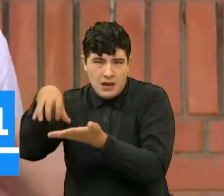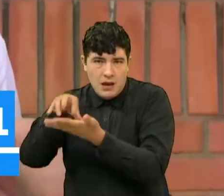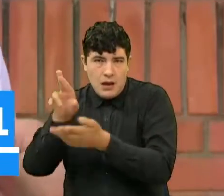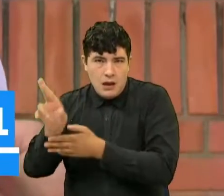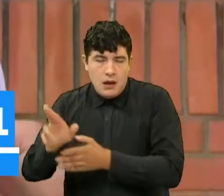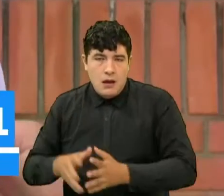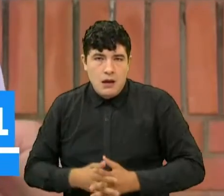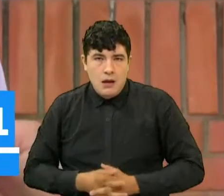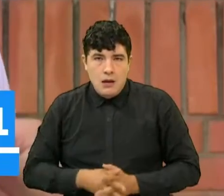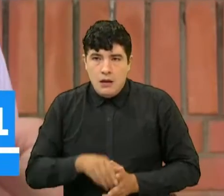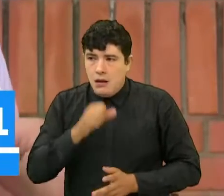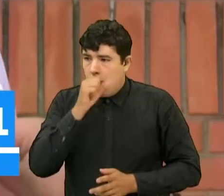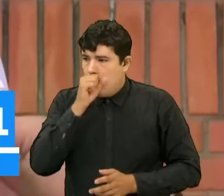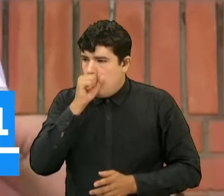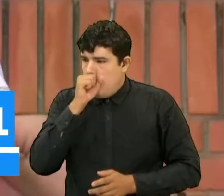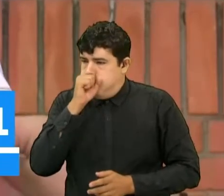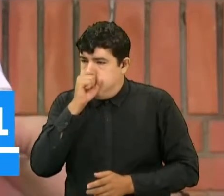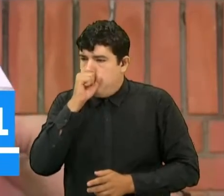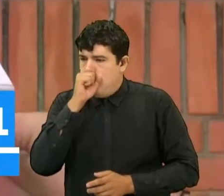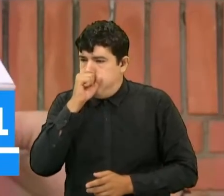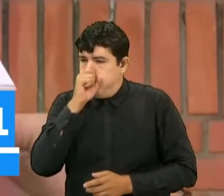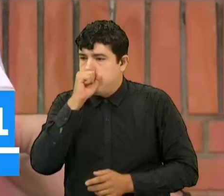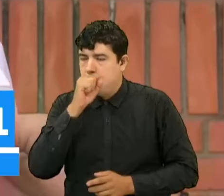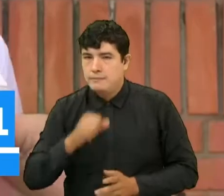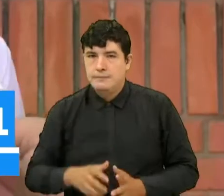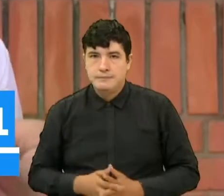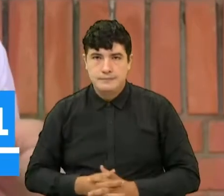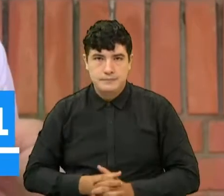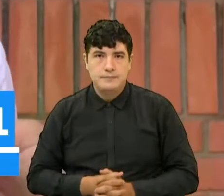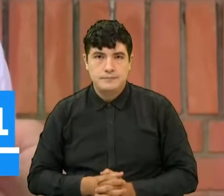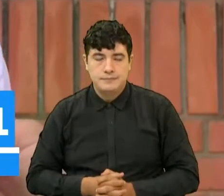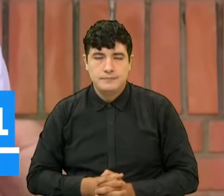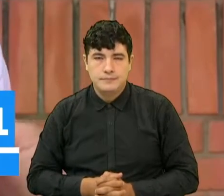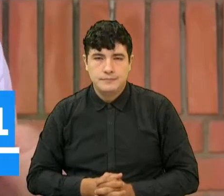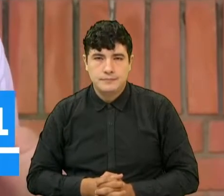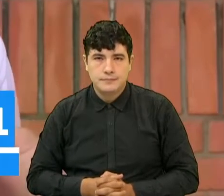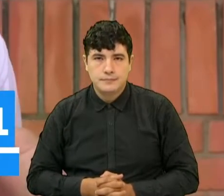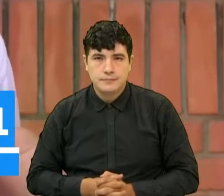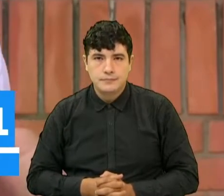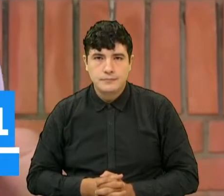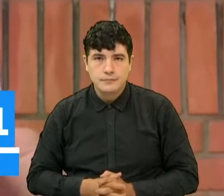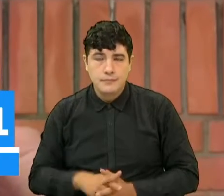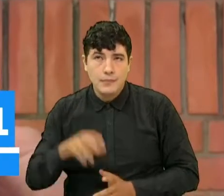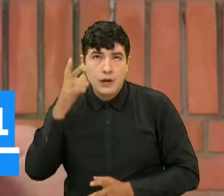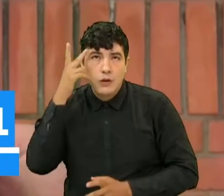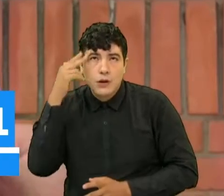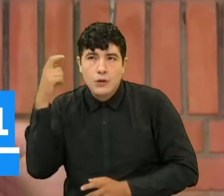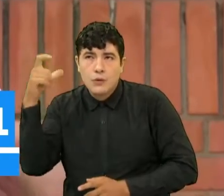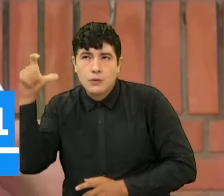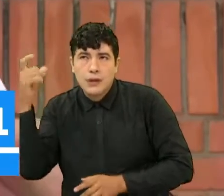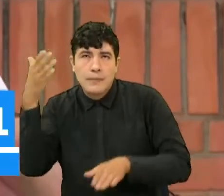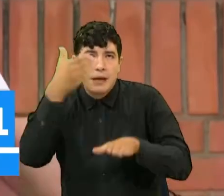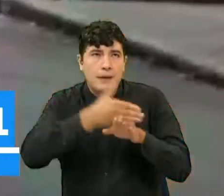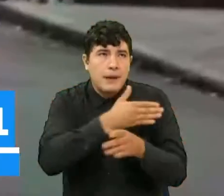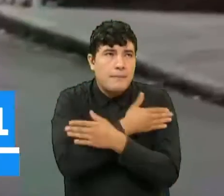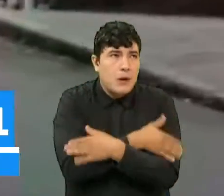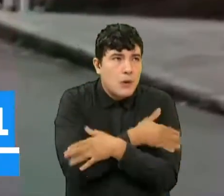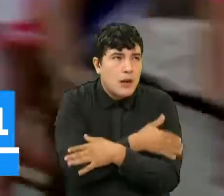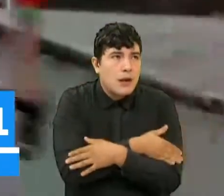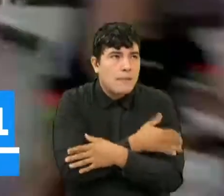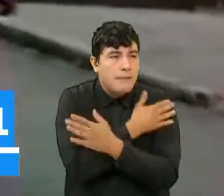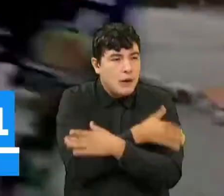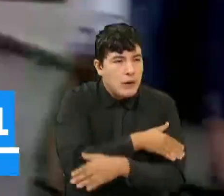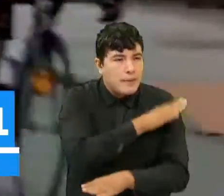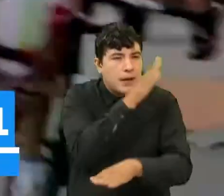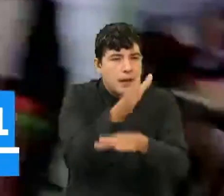esperemos que sea de pronto una prono un circuito tipo lógico sería la etapa cúcuta pamplona pamplona bucaramanga estos